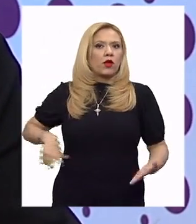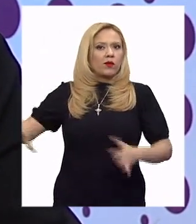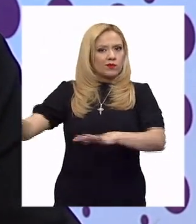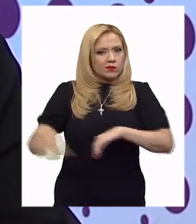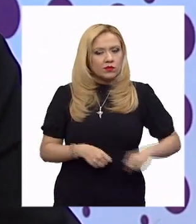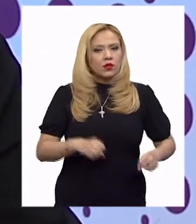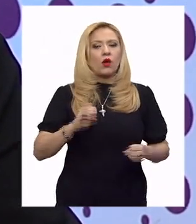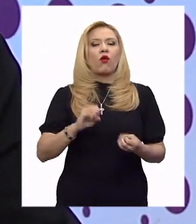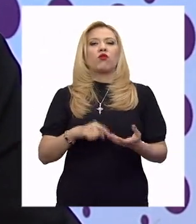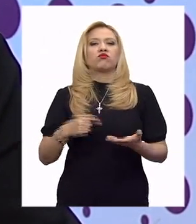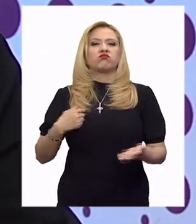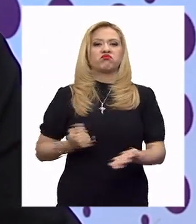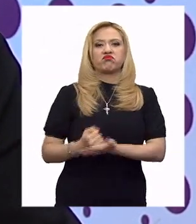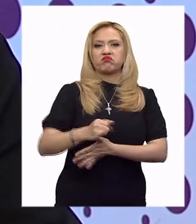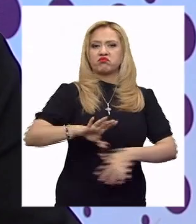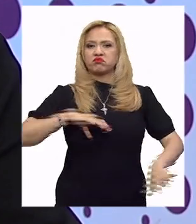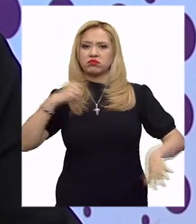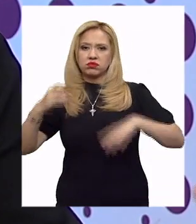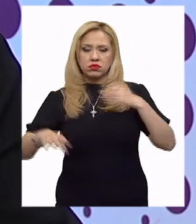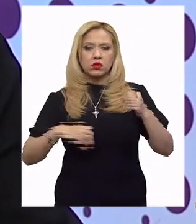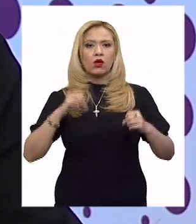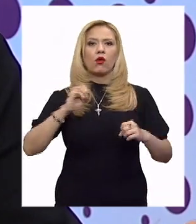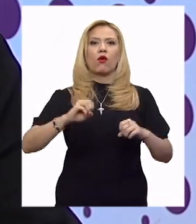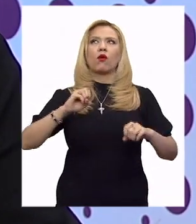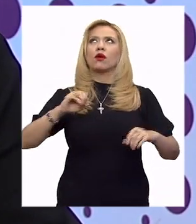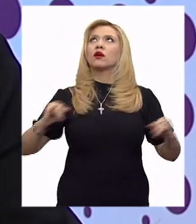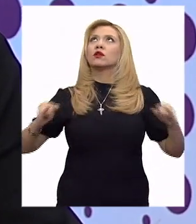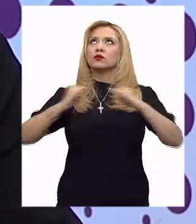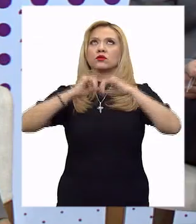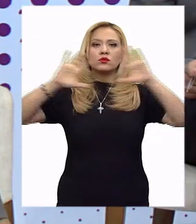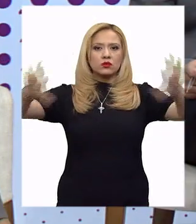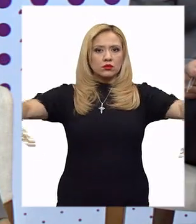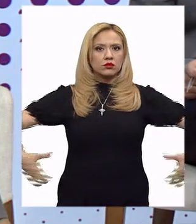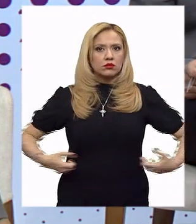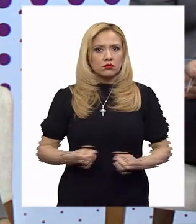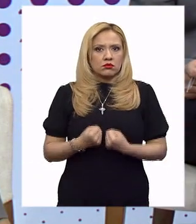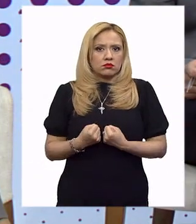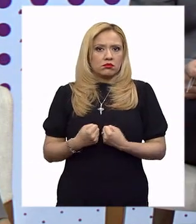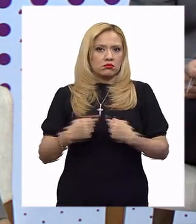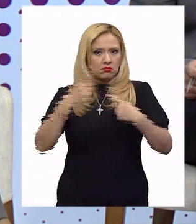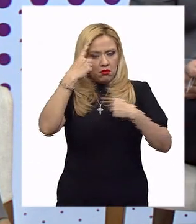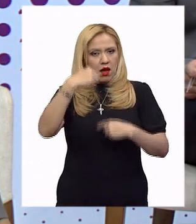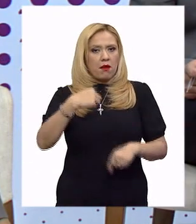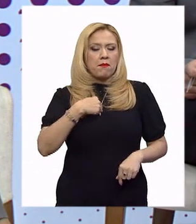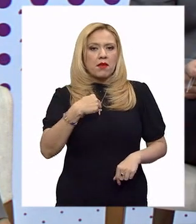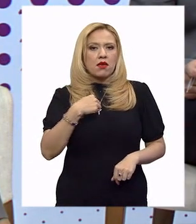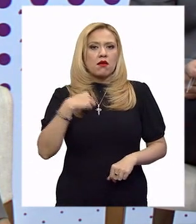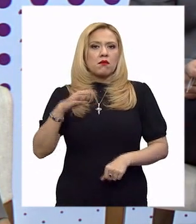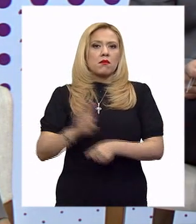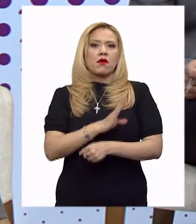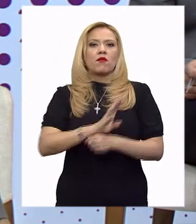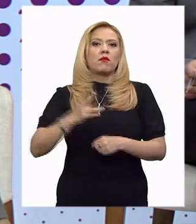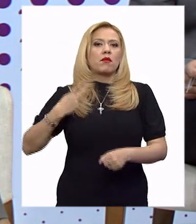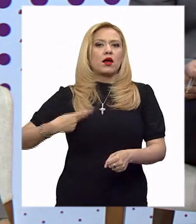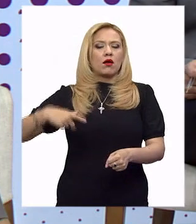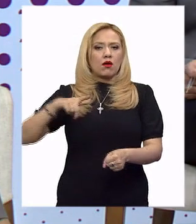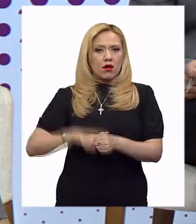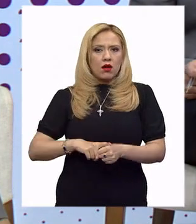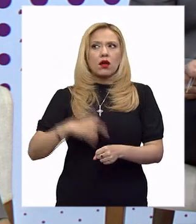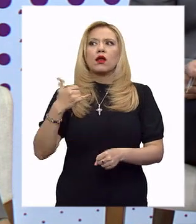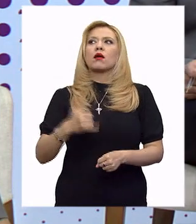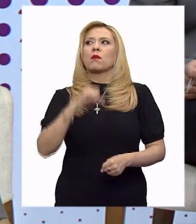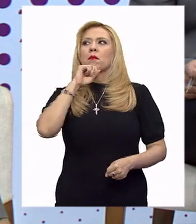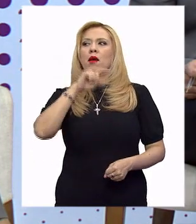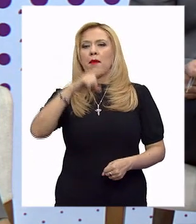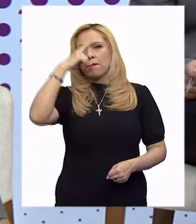de instituciones para fines sí privados, pero no solamente privados específicamente en el sentido de la palabra, sino